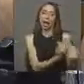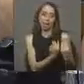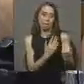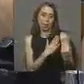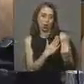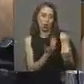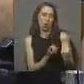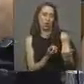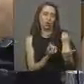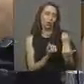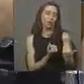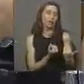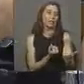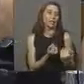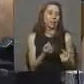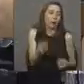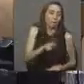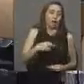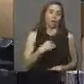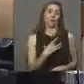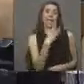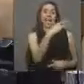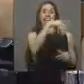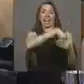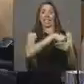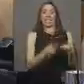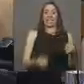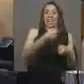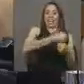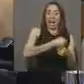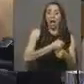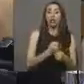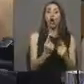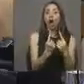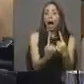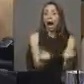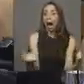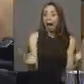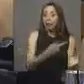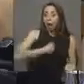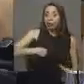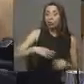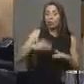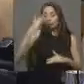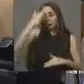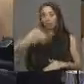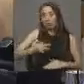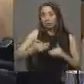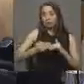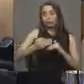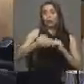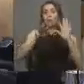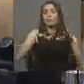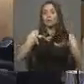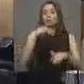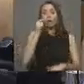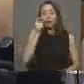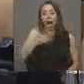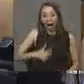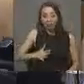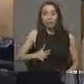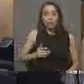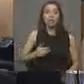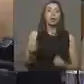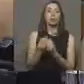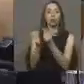para ser reelegidos, que tengamos cada uno de nosotros esa misma voluntad de aquí al 19 de abril para reclutar